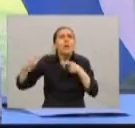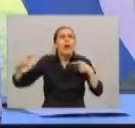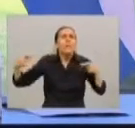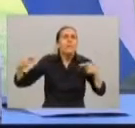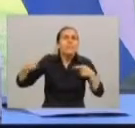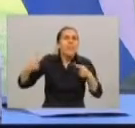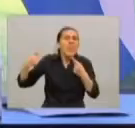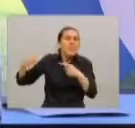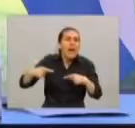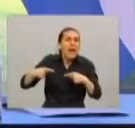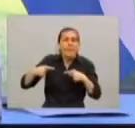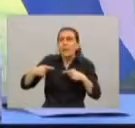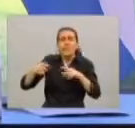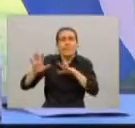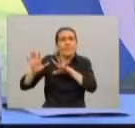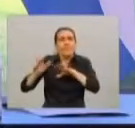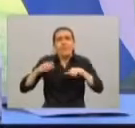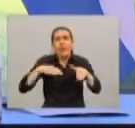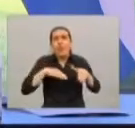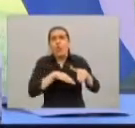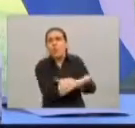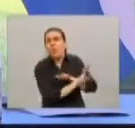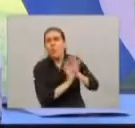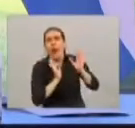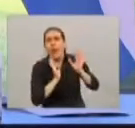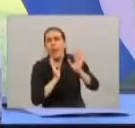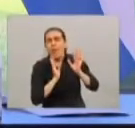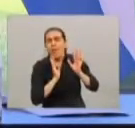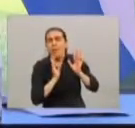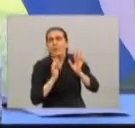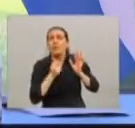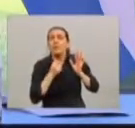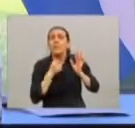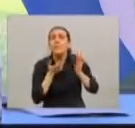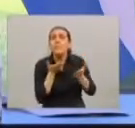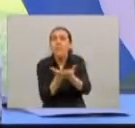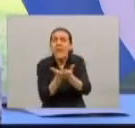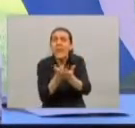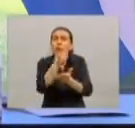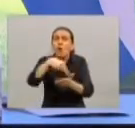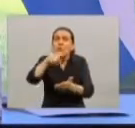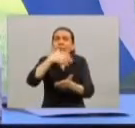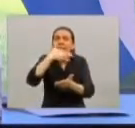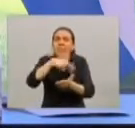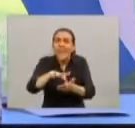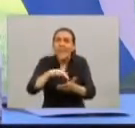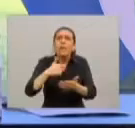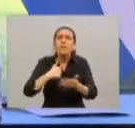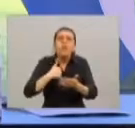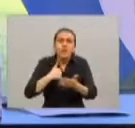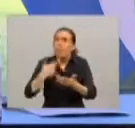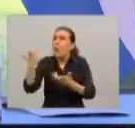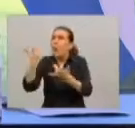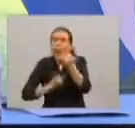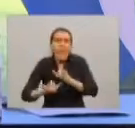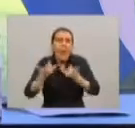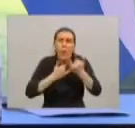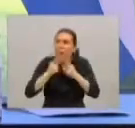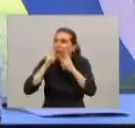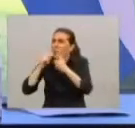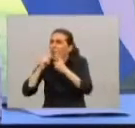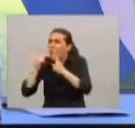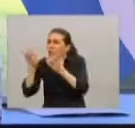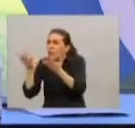individual, no le quita al Estado manejar políticas públicas, porque no caeríamos en aquello que se viene denunciando de los años 40 de culpabilizar a la